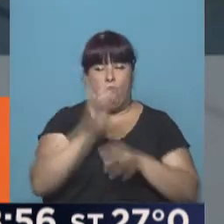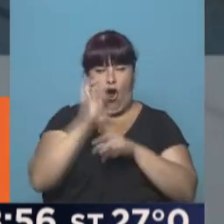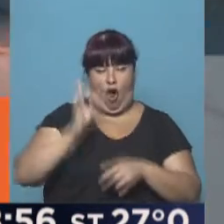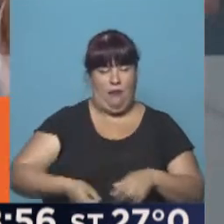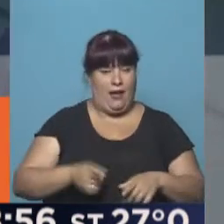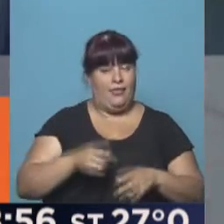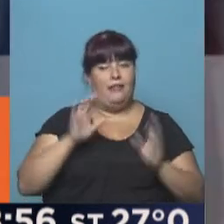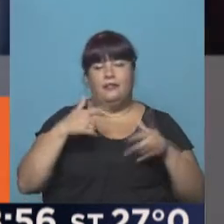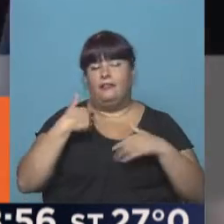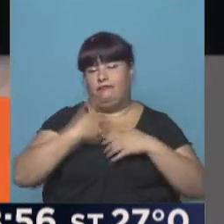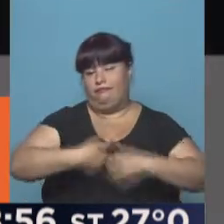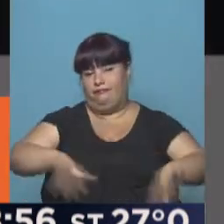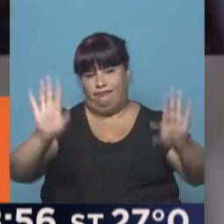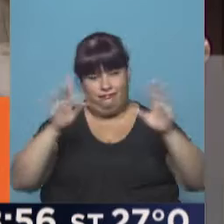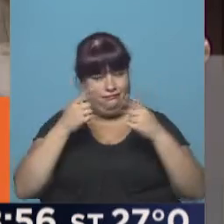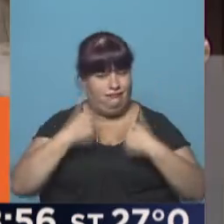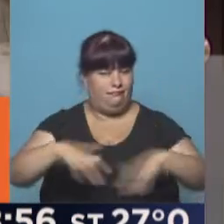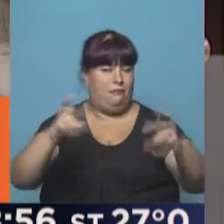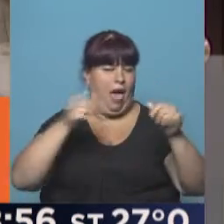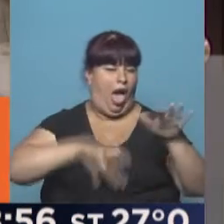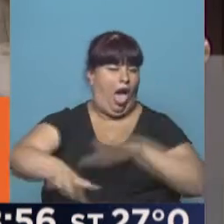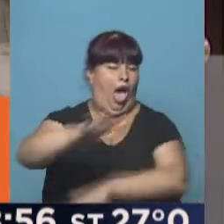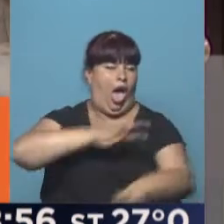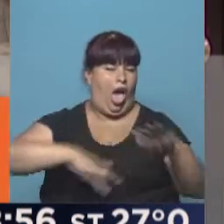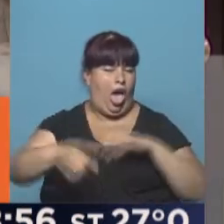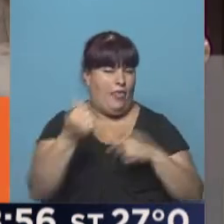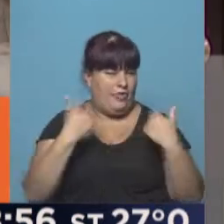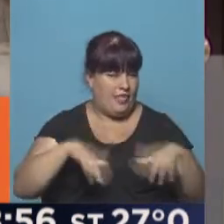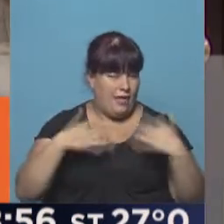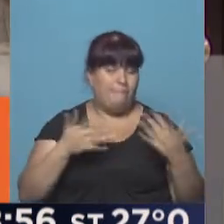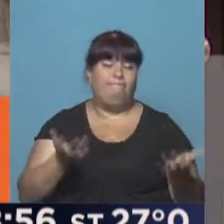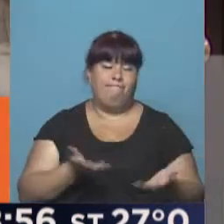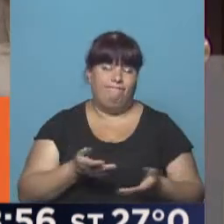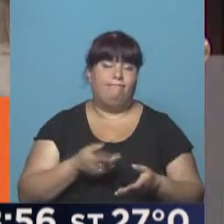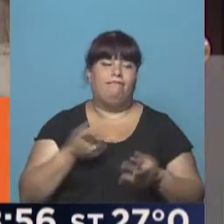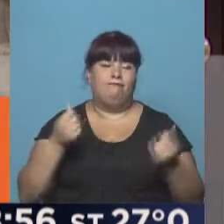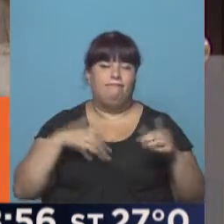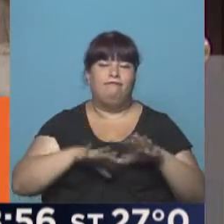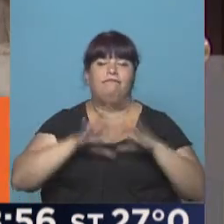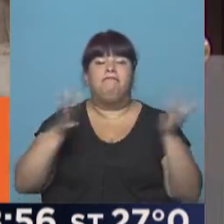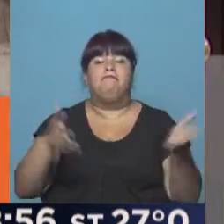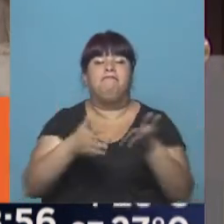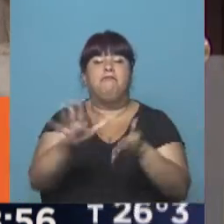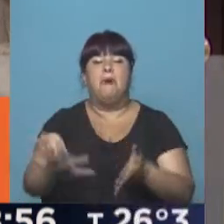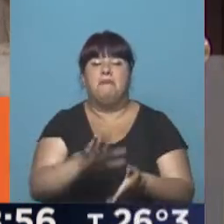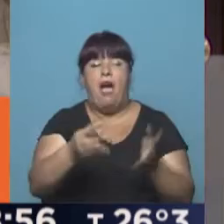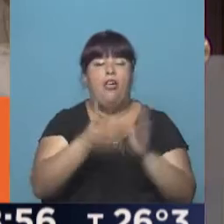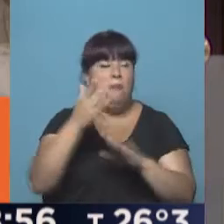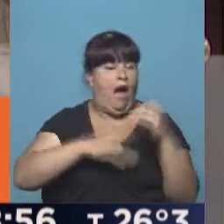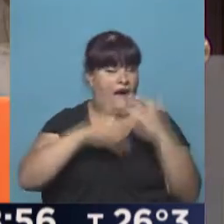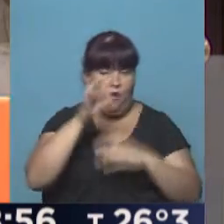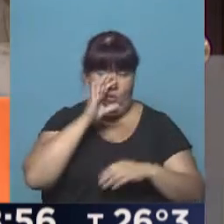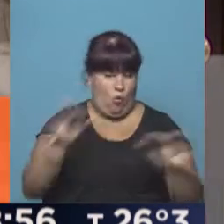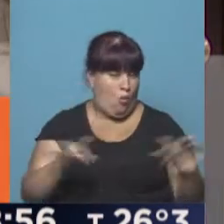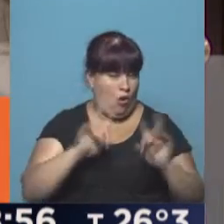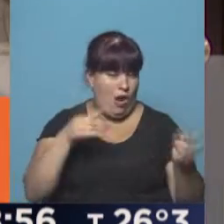un río de flujo de dinero que entraba en un cono de sombras, porque las obras no se